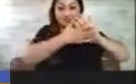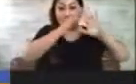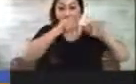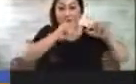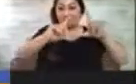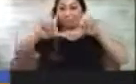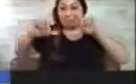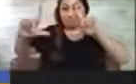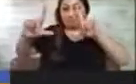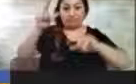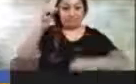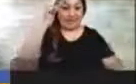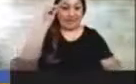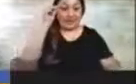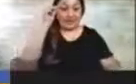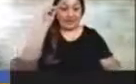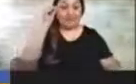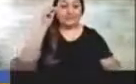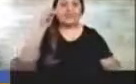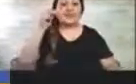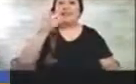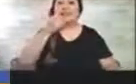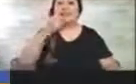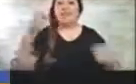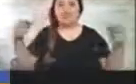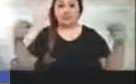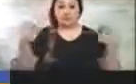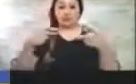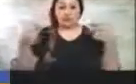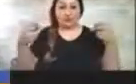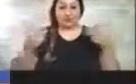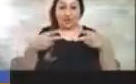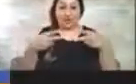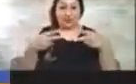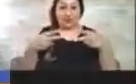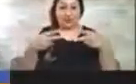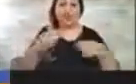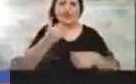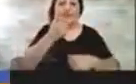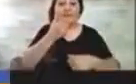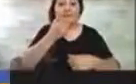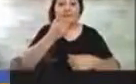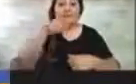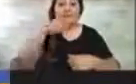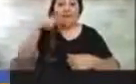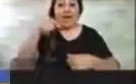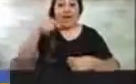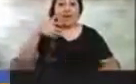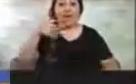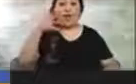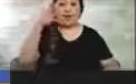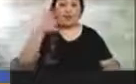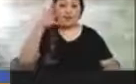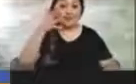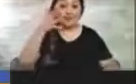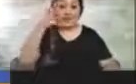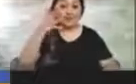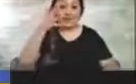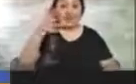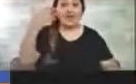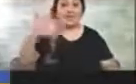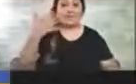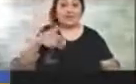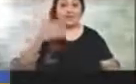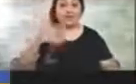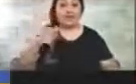y subtitulado. Siempre. Incluso también en este tipo de charlas es necesario que haya un intérprete.